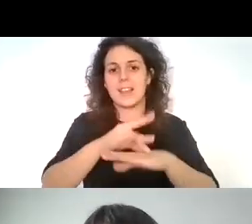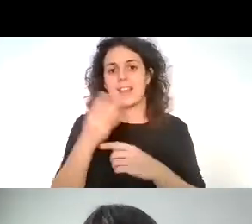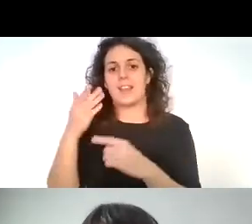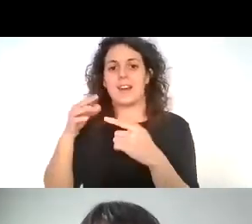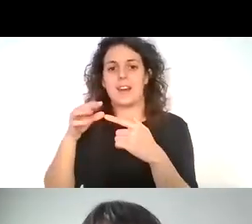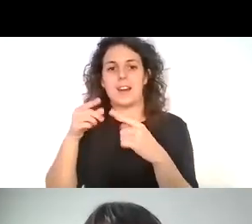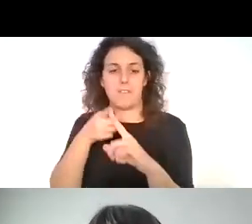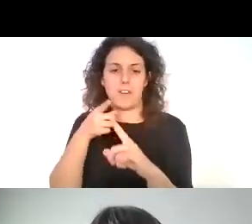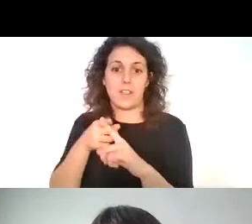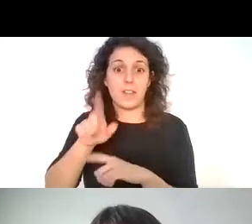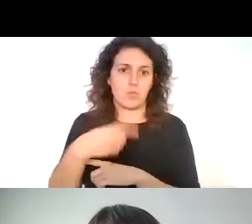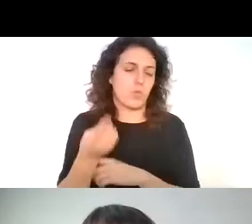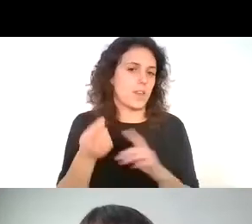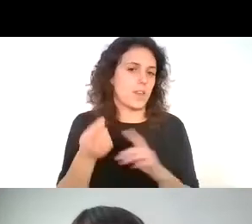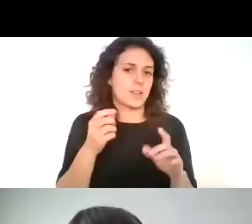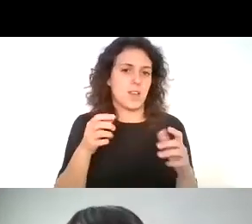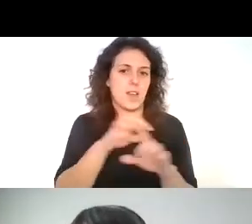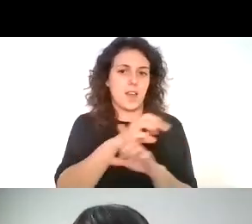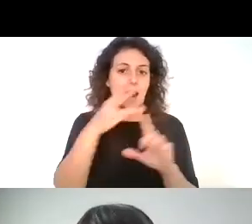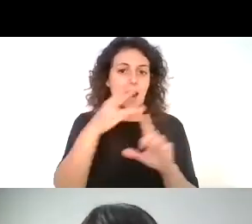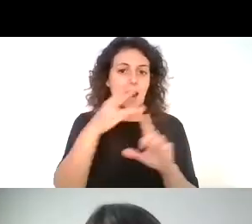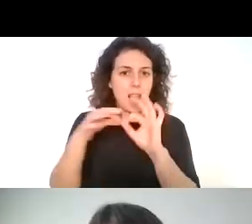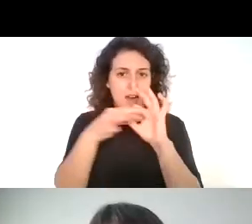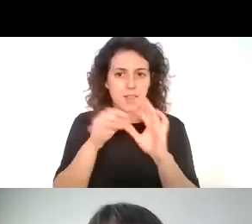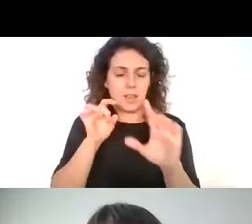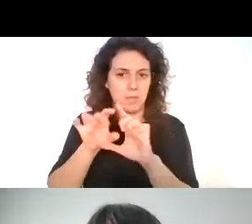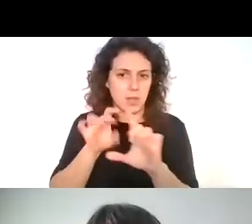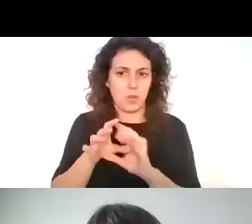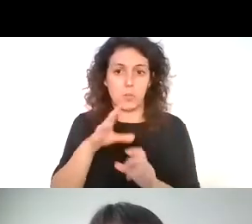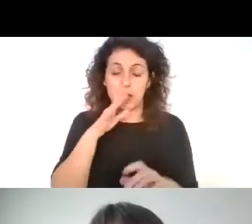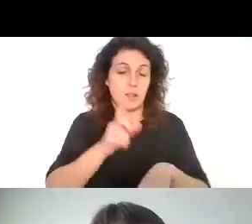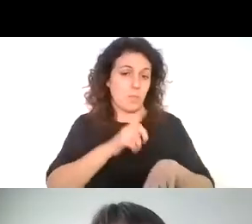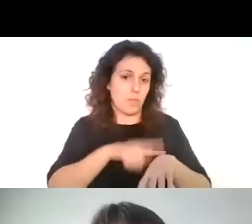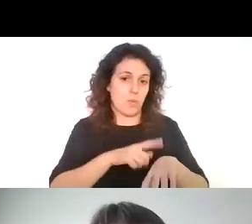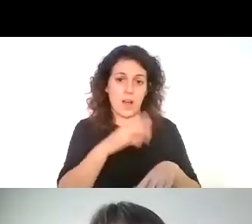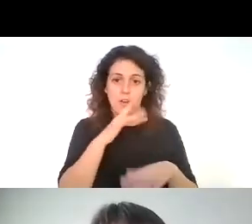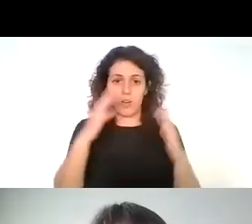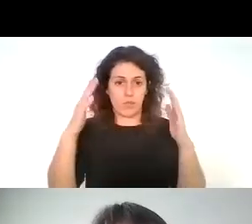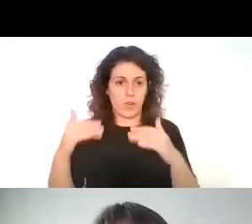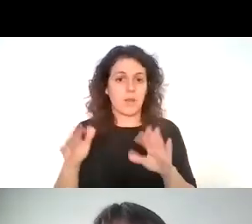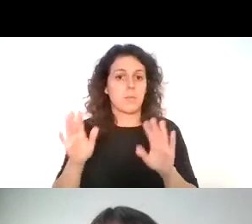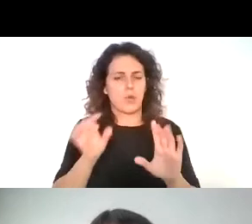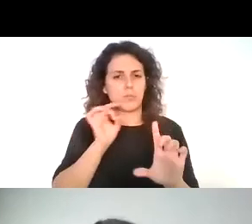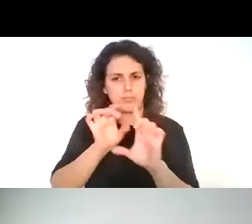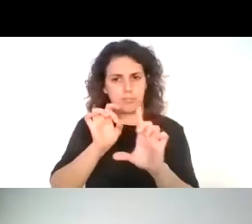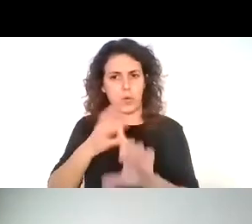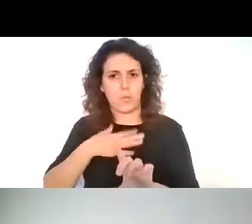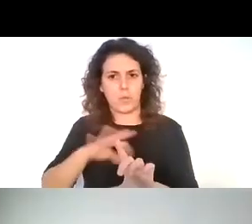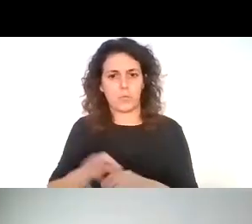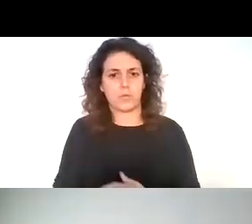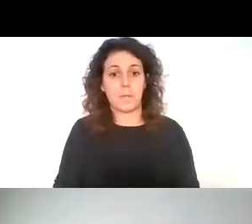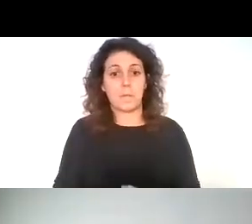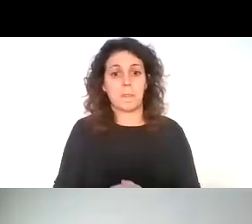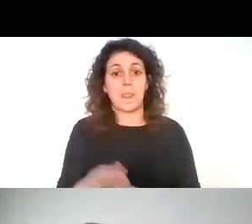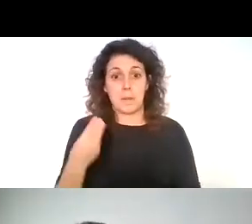luego os podemos mandar los enlaces, como no tenemos tiempo, hemos preferido dar un par de imágenes, pero os lo podemos mandar. El mismo día, ¿qué